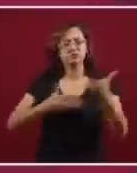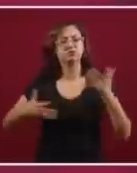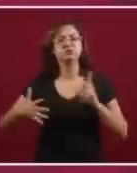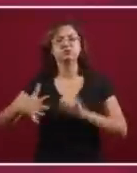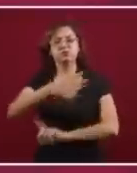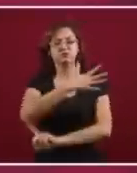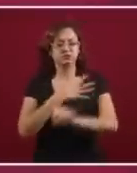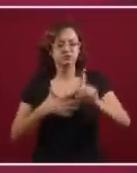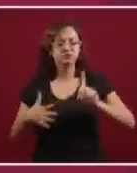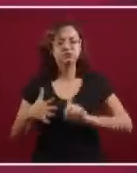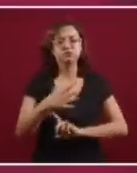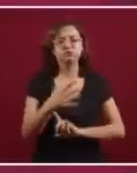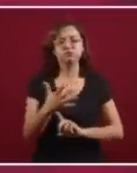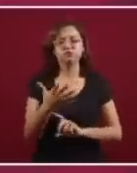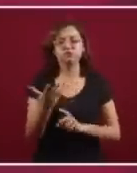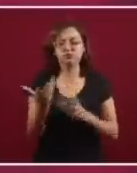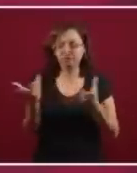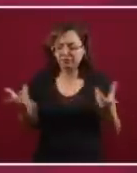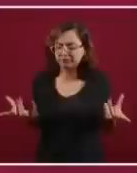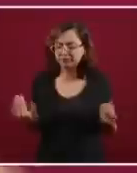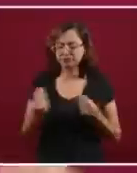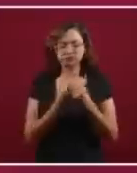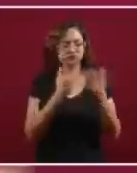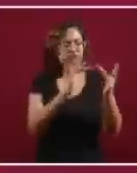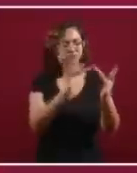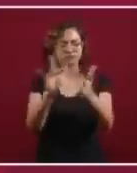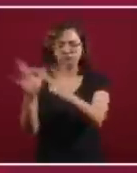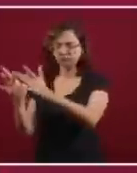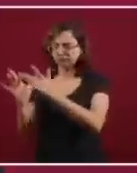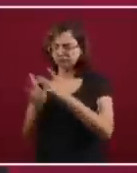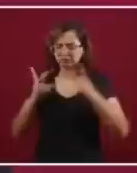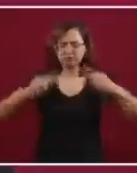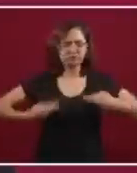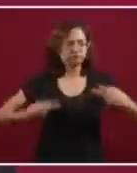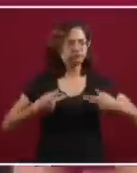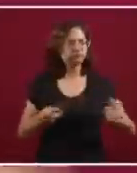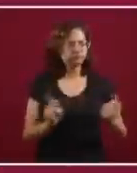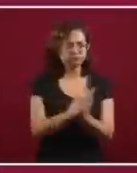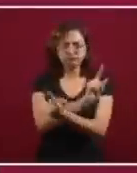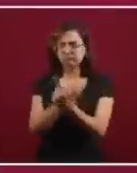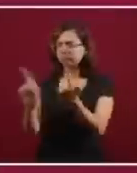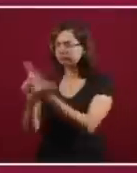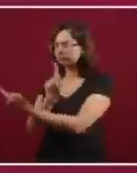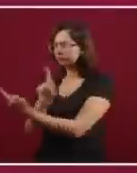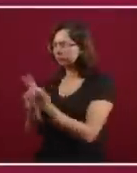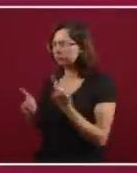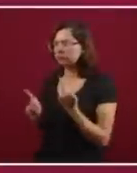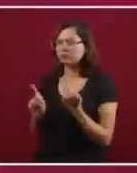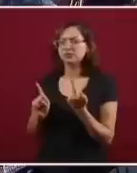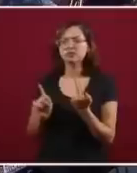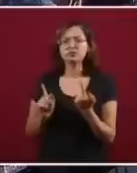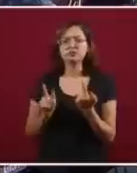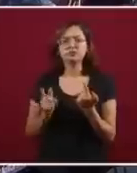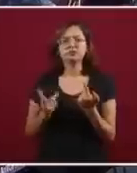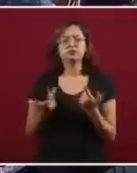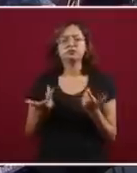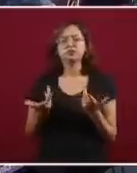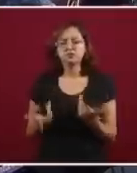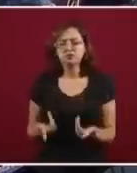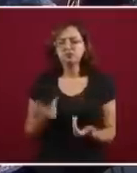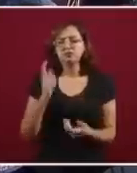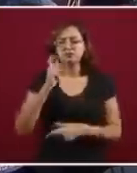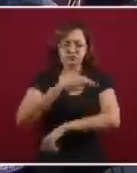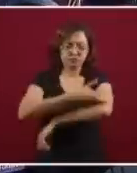socialización y de conexión interpersonal que el nivel más reducido es